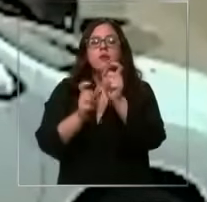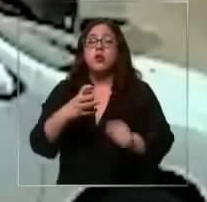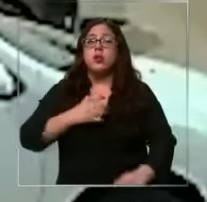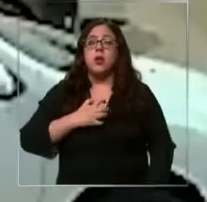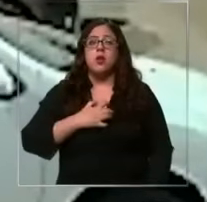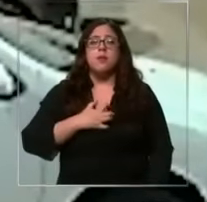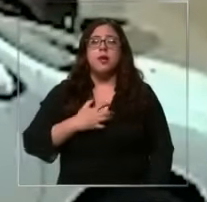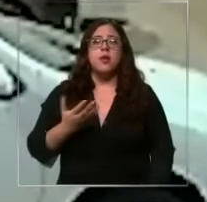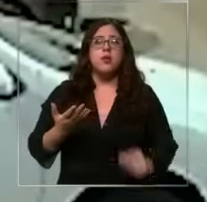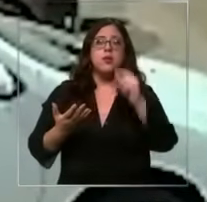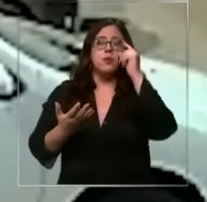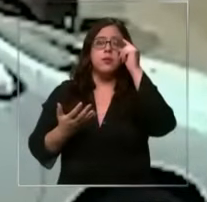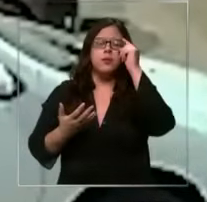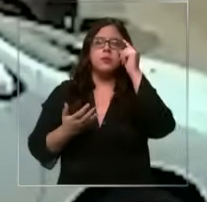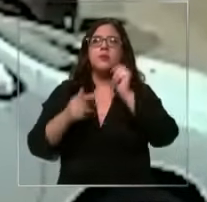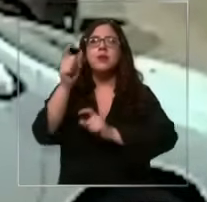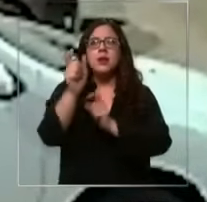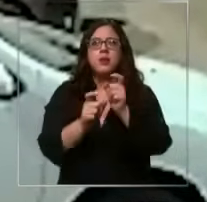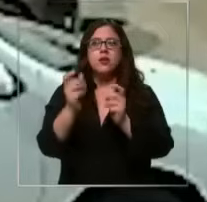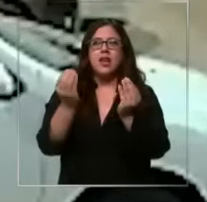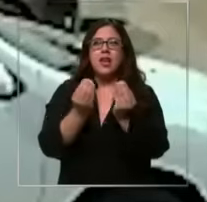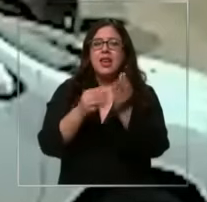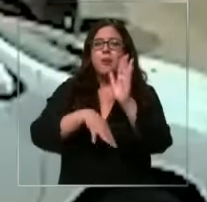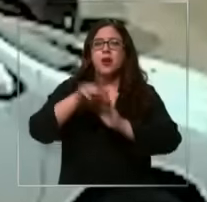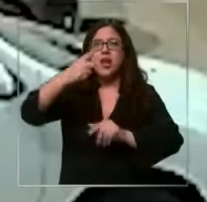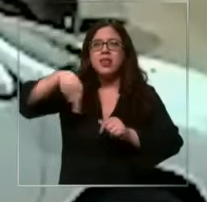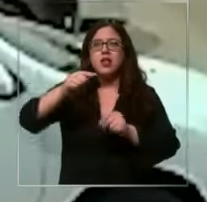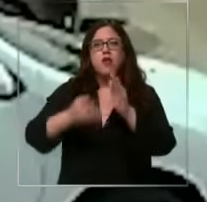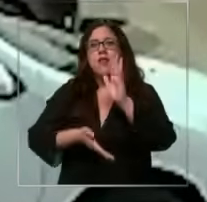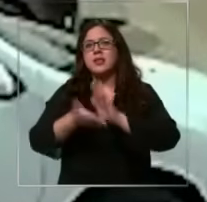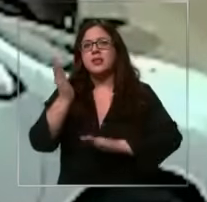atemorizada, la gente, hay muchos de ellos fueron al SAPU